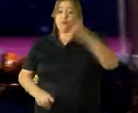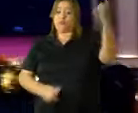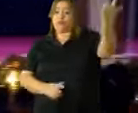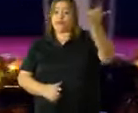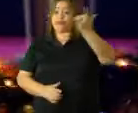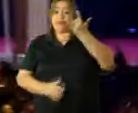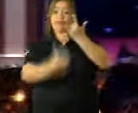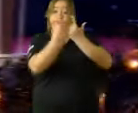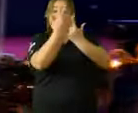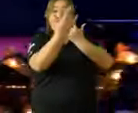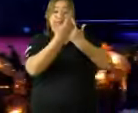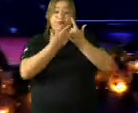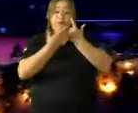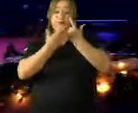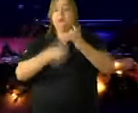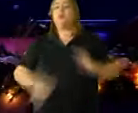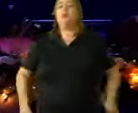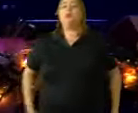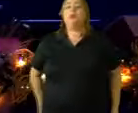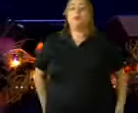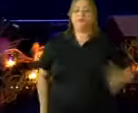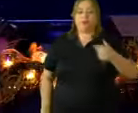Si yo anhelaba,